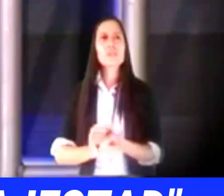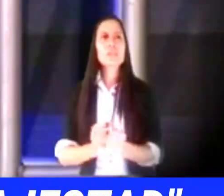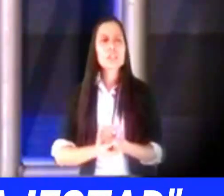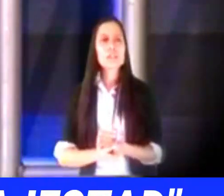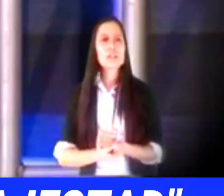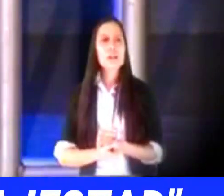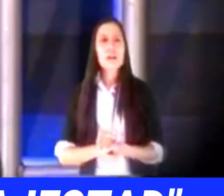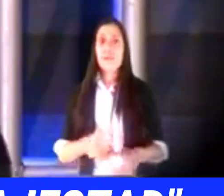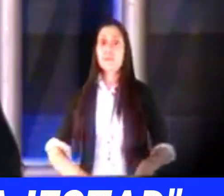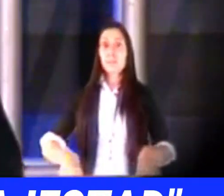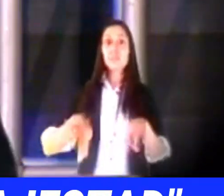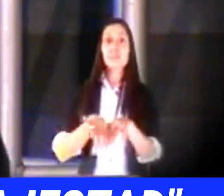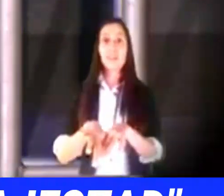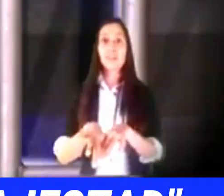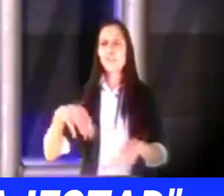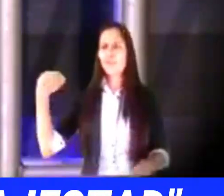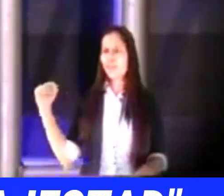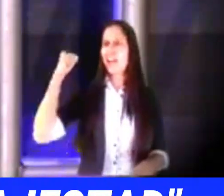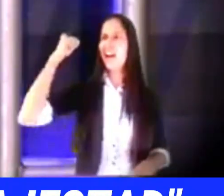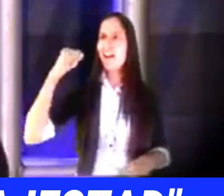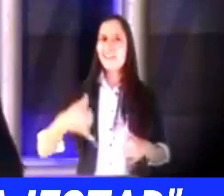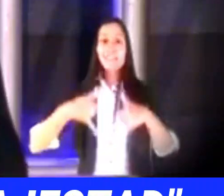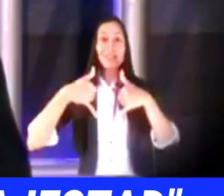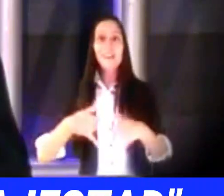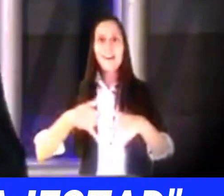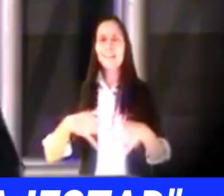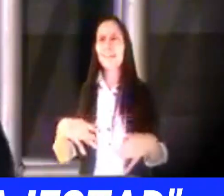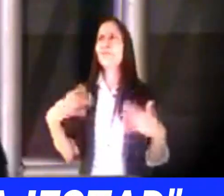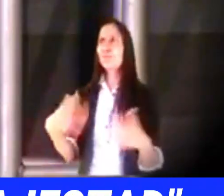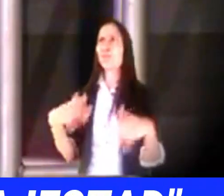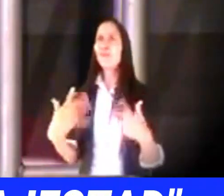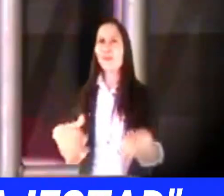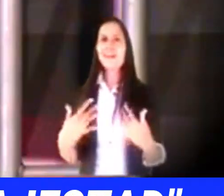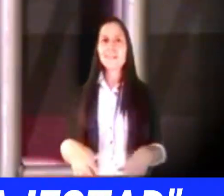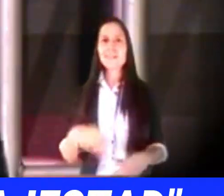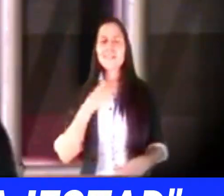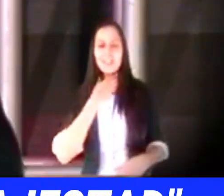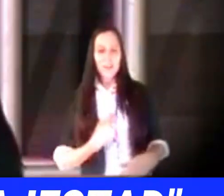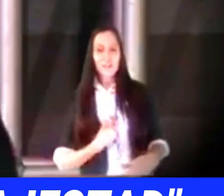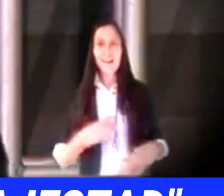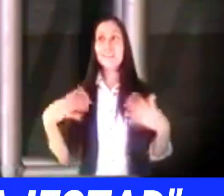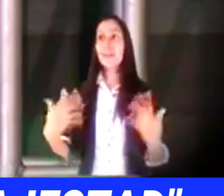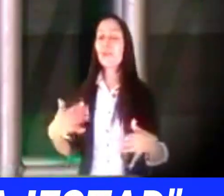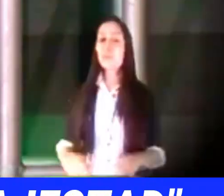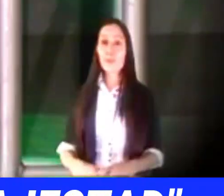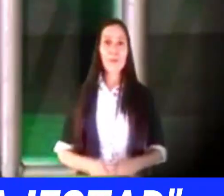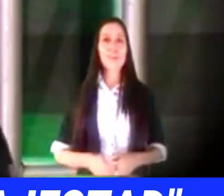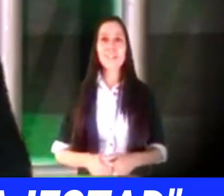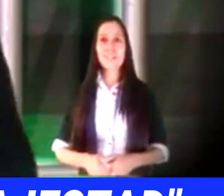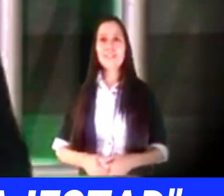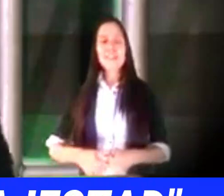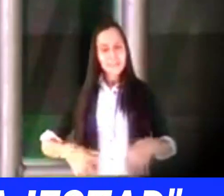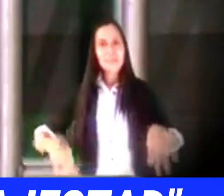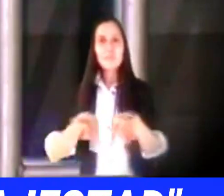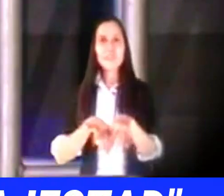su campeonato y al final puede recibir el premio. Pues quiero decirle, mis hermanos jóvenes, que nosotros